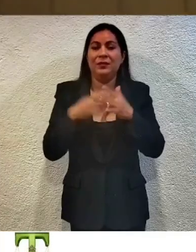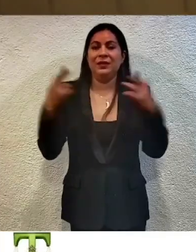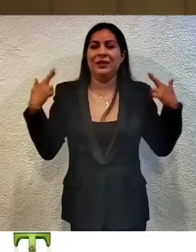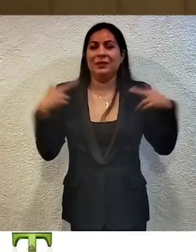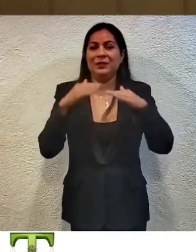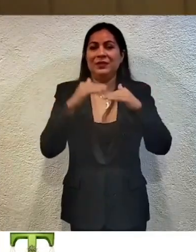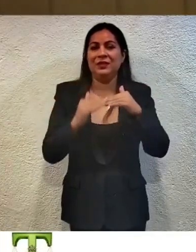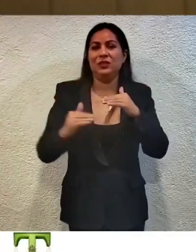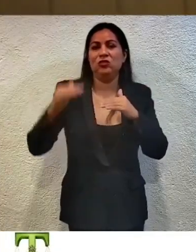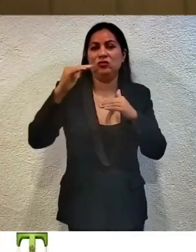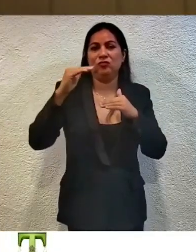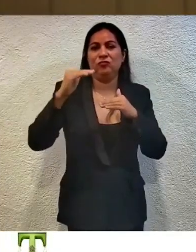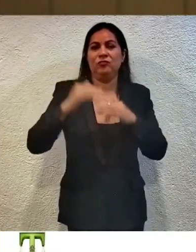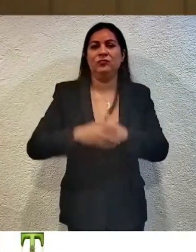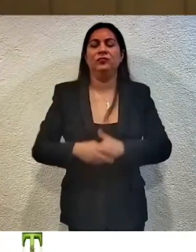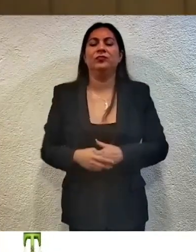sobrerepresentación.